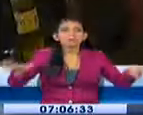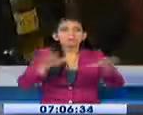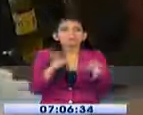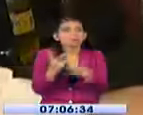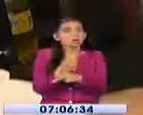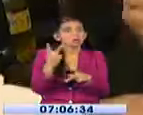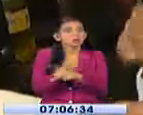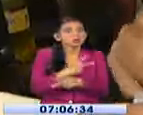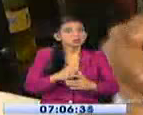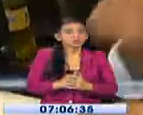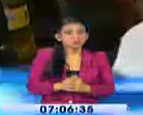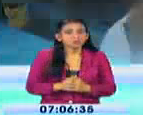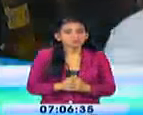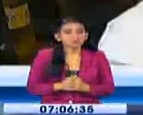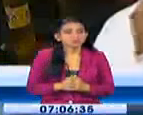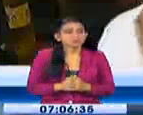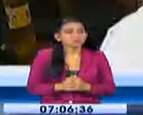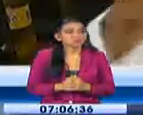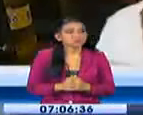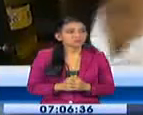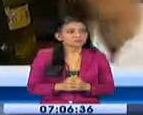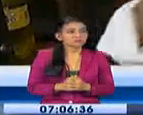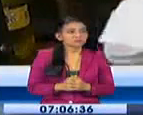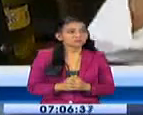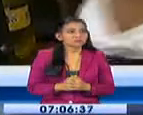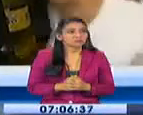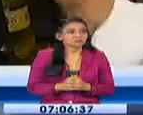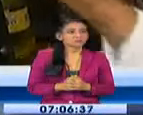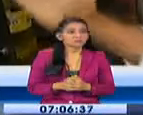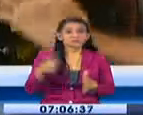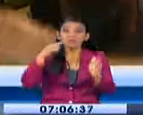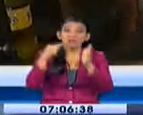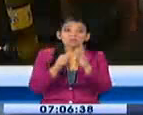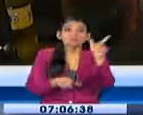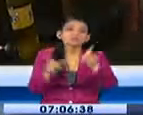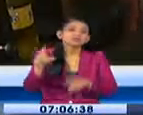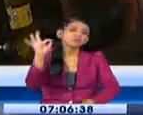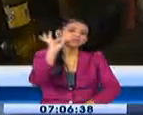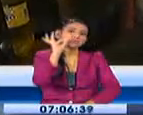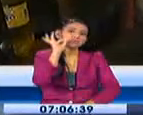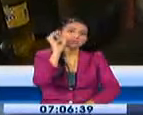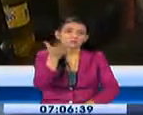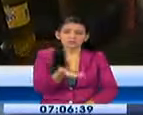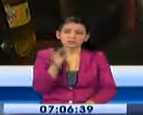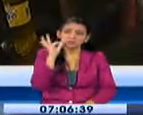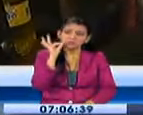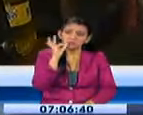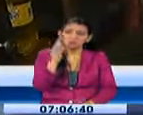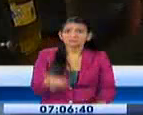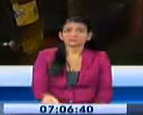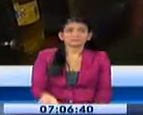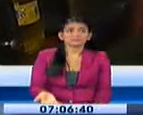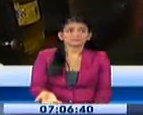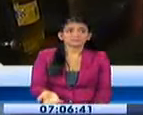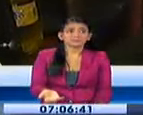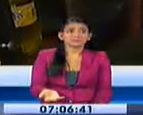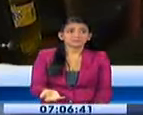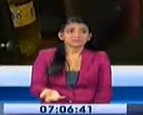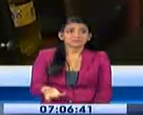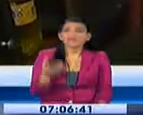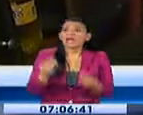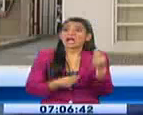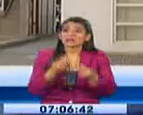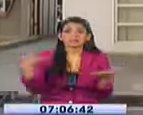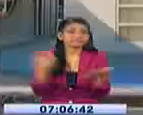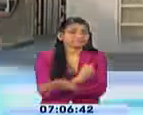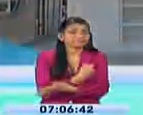A ver, muchachos, que están ahora, que están triqueados. Ve cualquier cosa, quítate y corre, ¿qué le va a